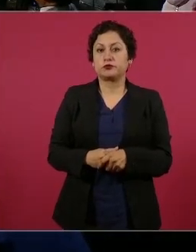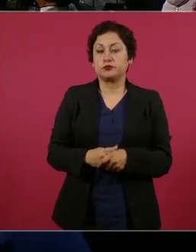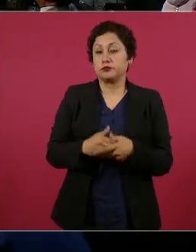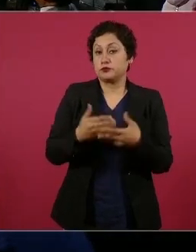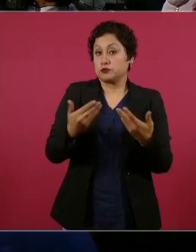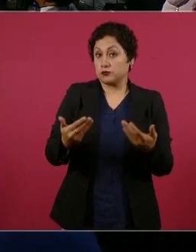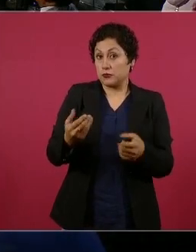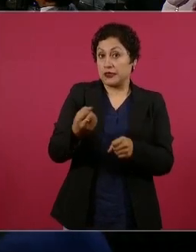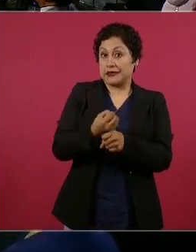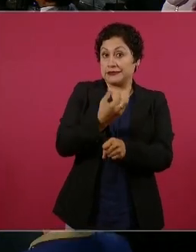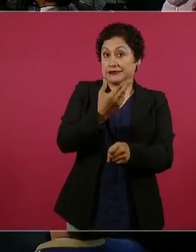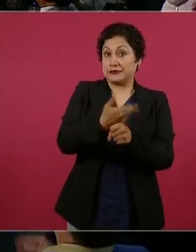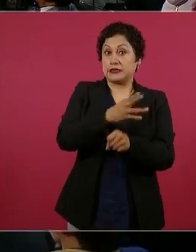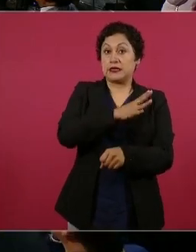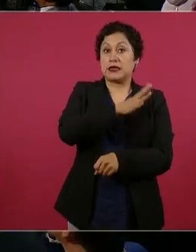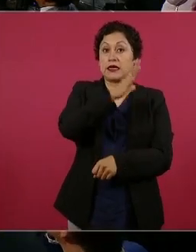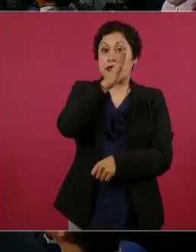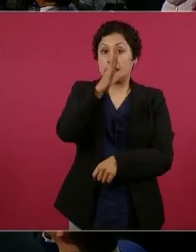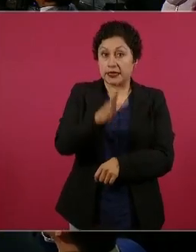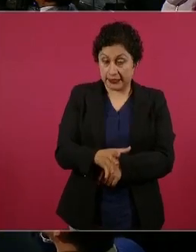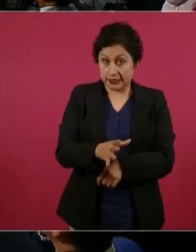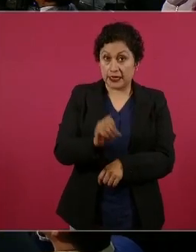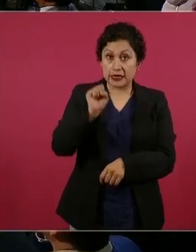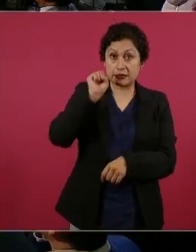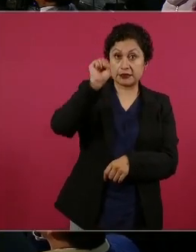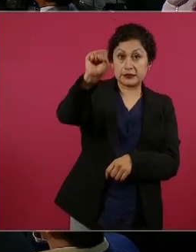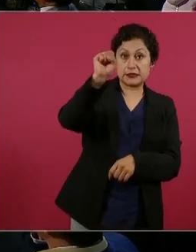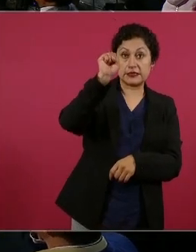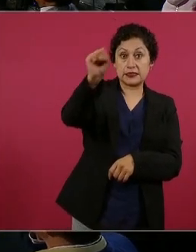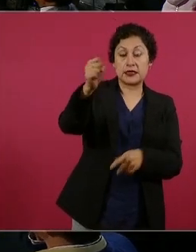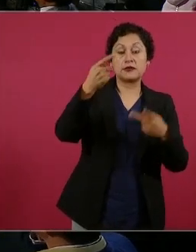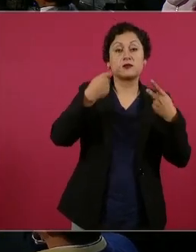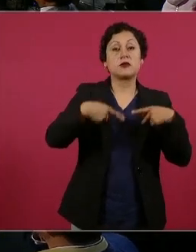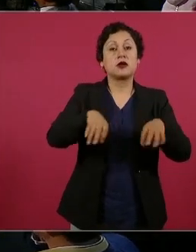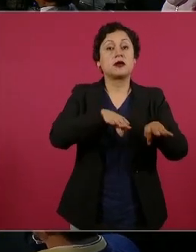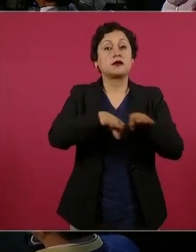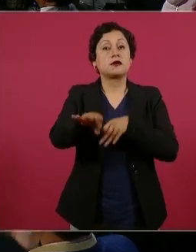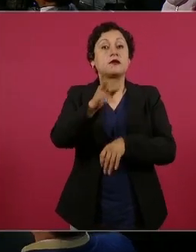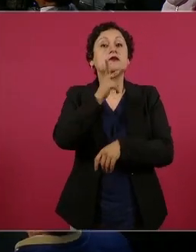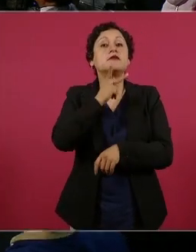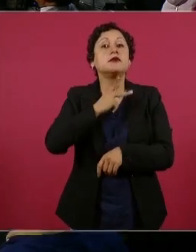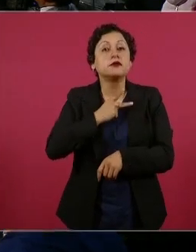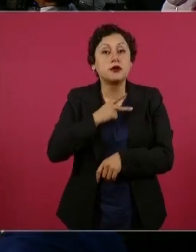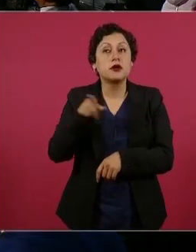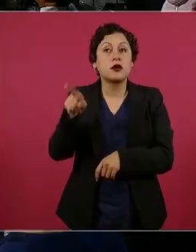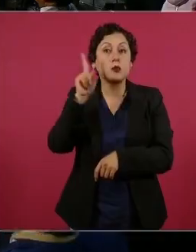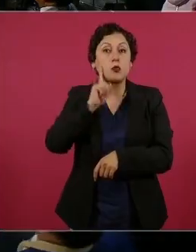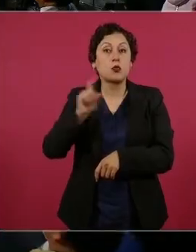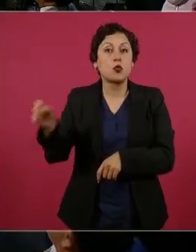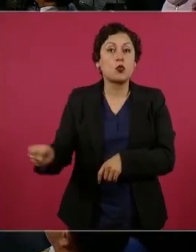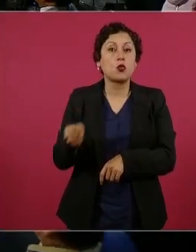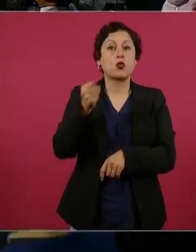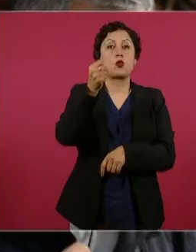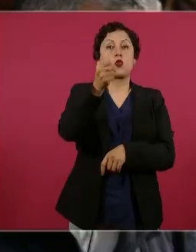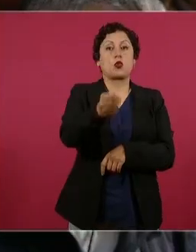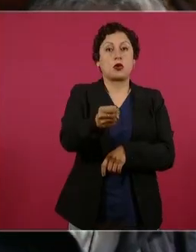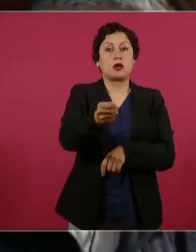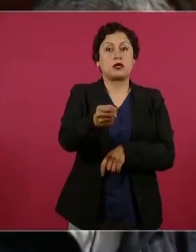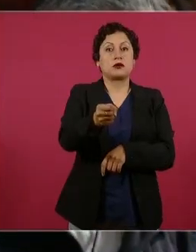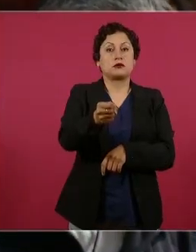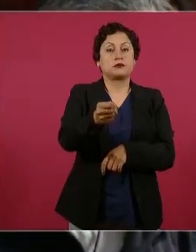Secretaría General del Sindicato de Trabajadores Petroleros podría llegar esta